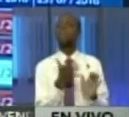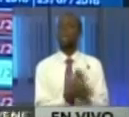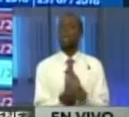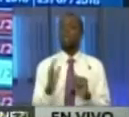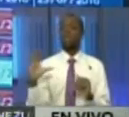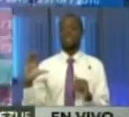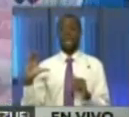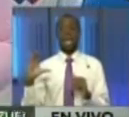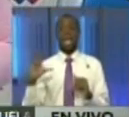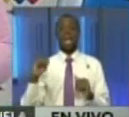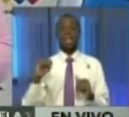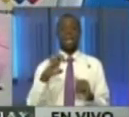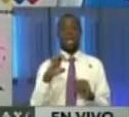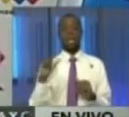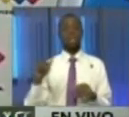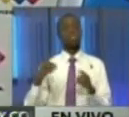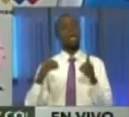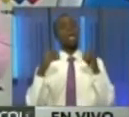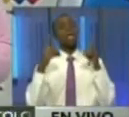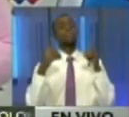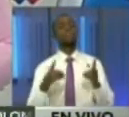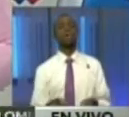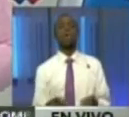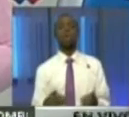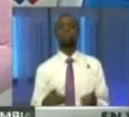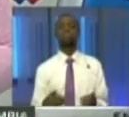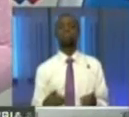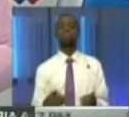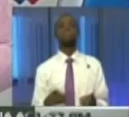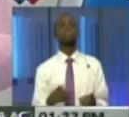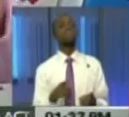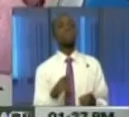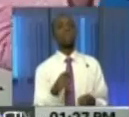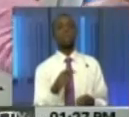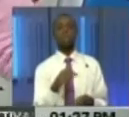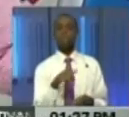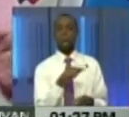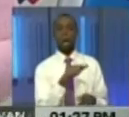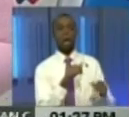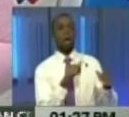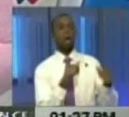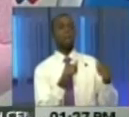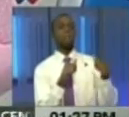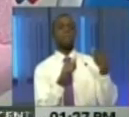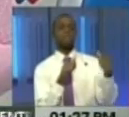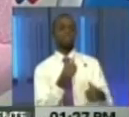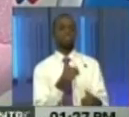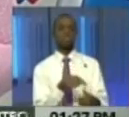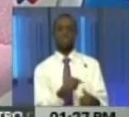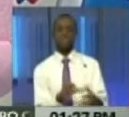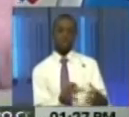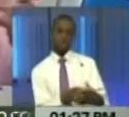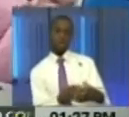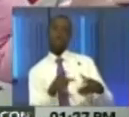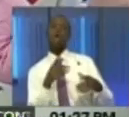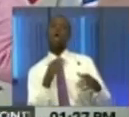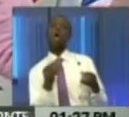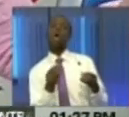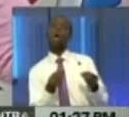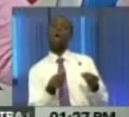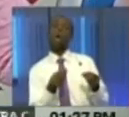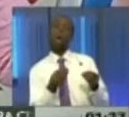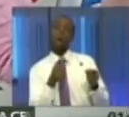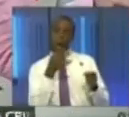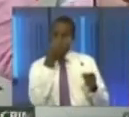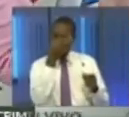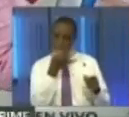CNE sobre la materia que sube uno de los órganos subordinados como la Comisión de Participación Política y Financiamiento. Recordemos